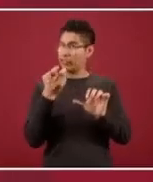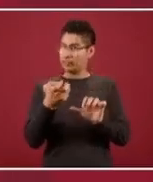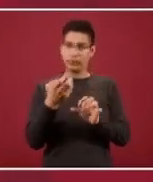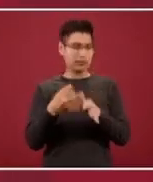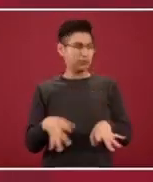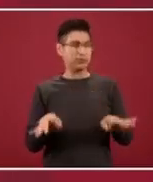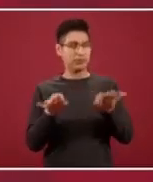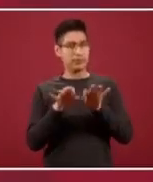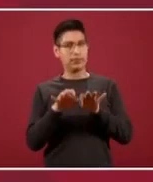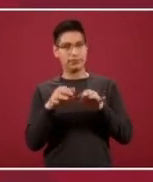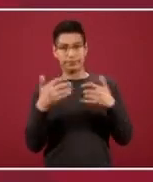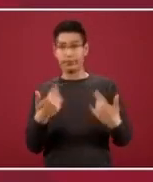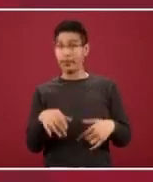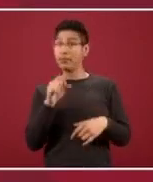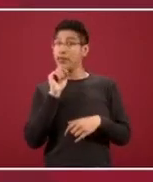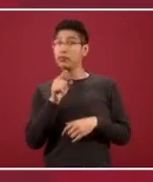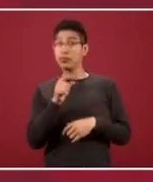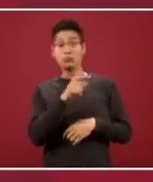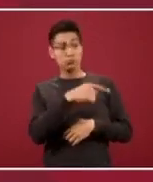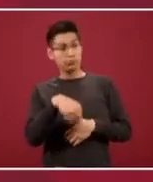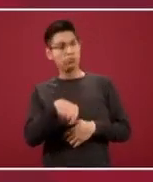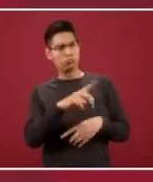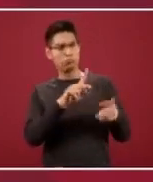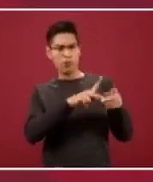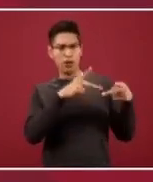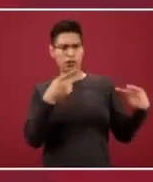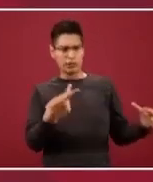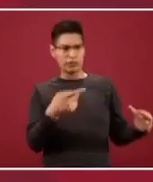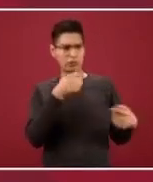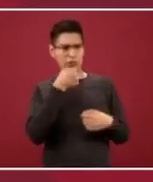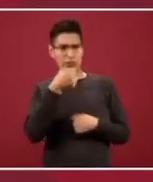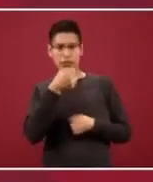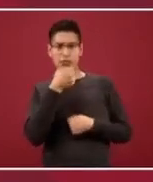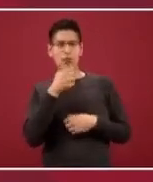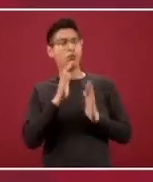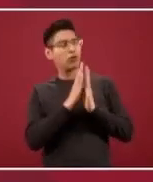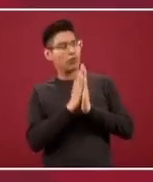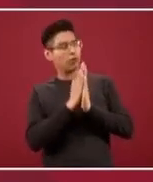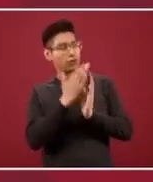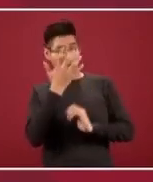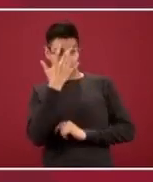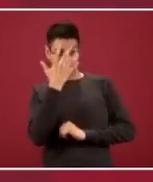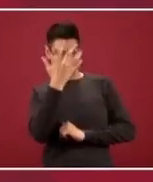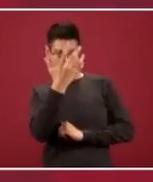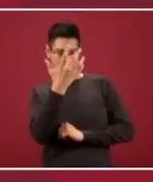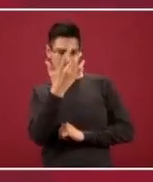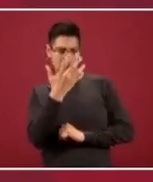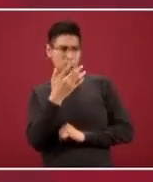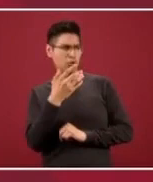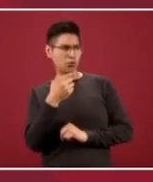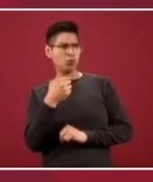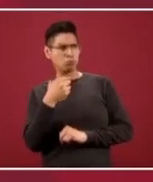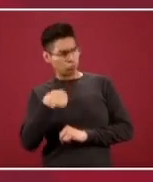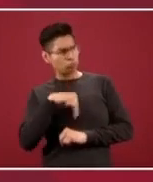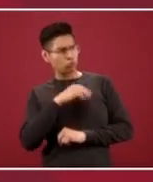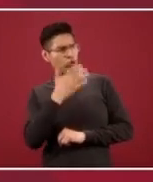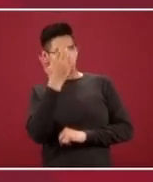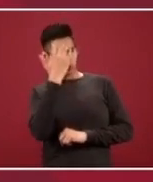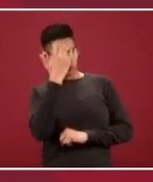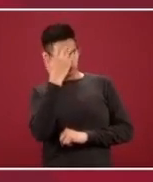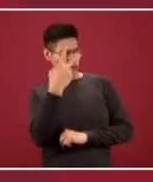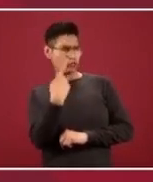también entre ustedes, con mucha seriedad, por supuesto, lo conocemos todo su trabajo para poder